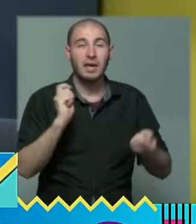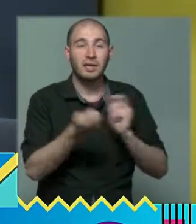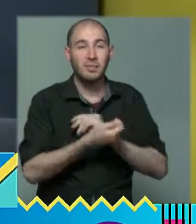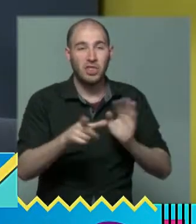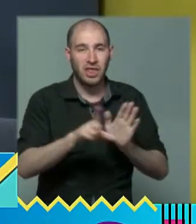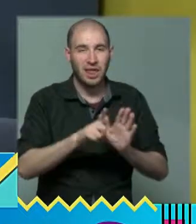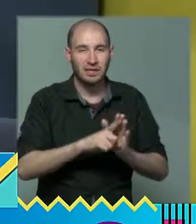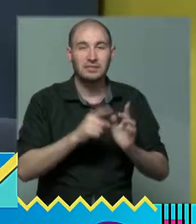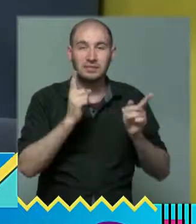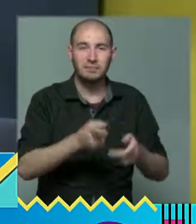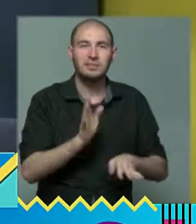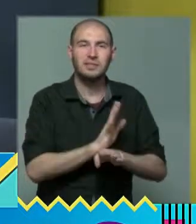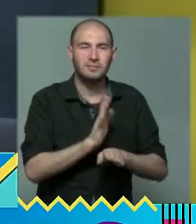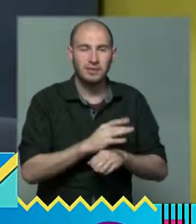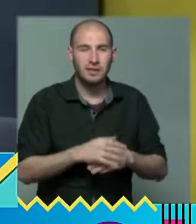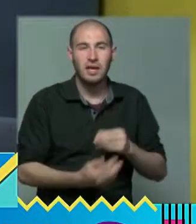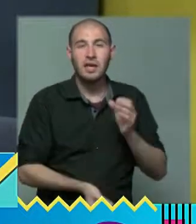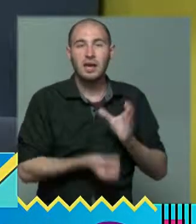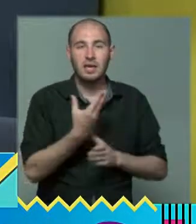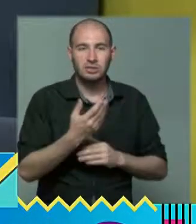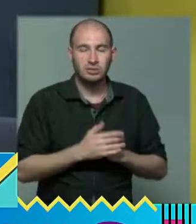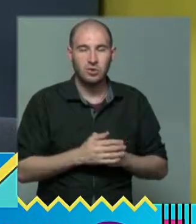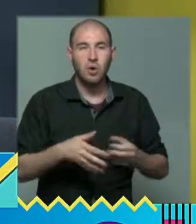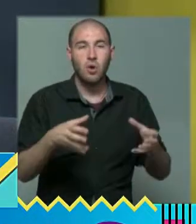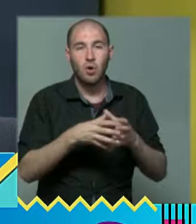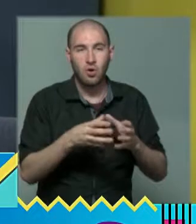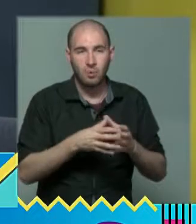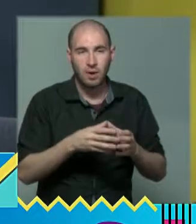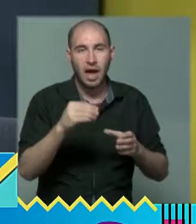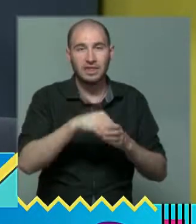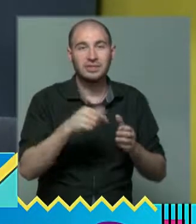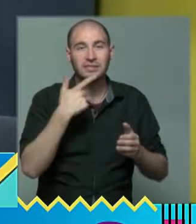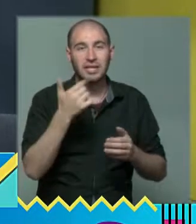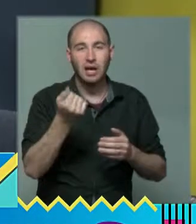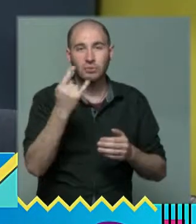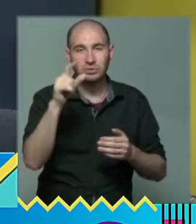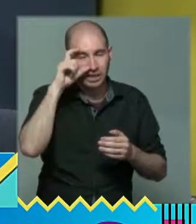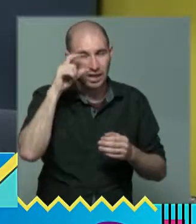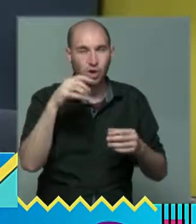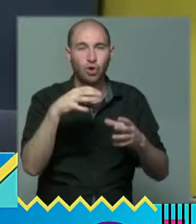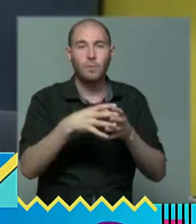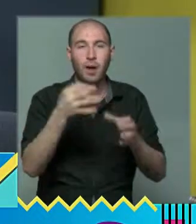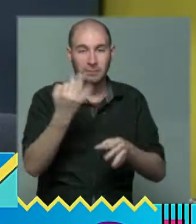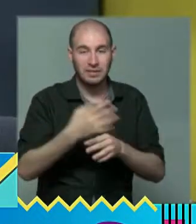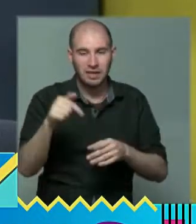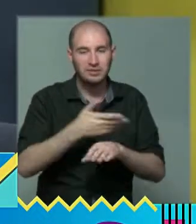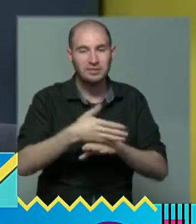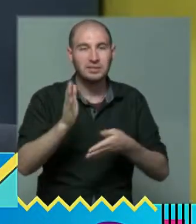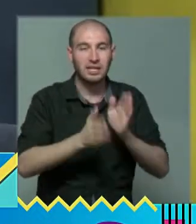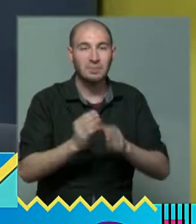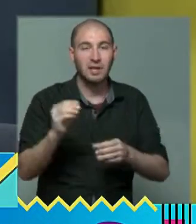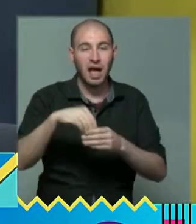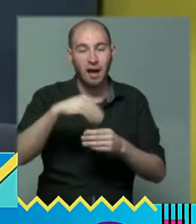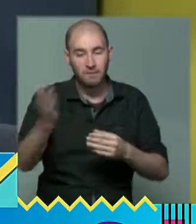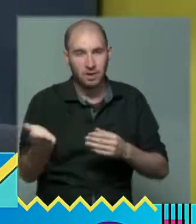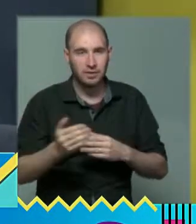legal implicó también la generación de un organismo que funcionaba en el Sauce, de un equipo especializado que continuaban ellos en tratamiento ya en el